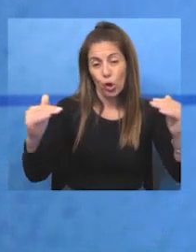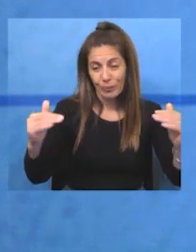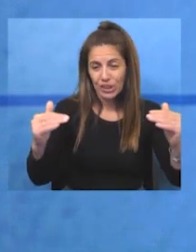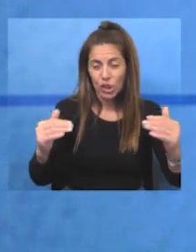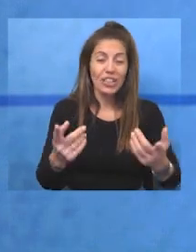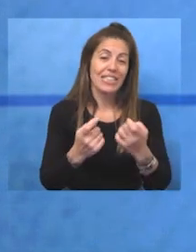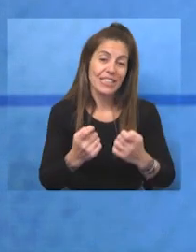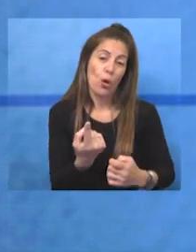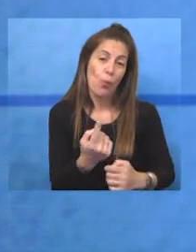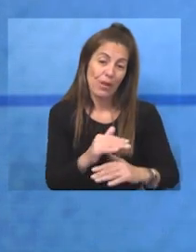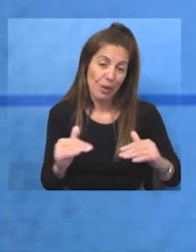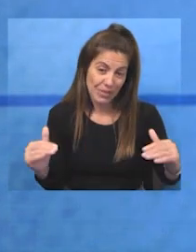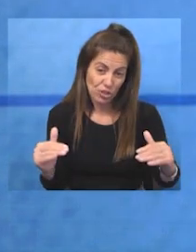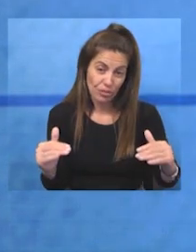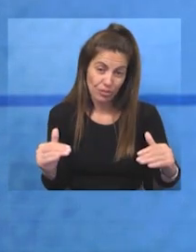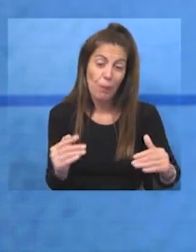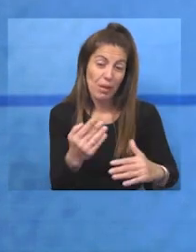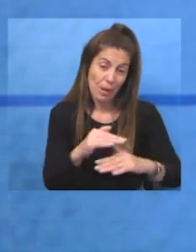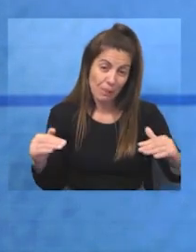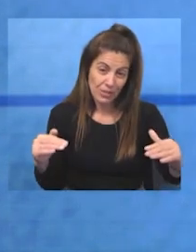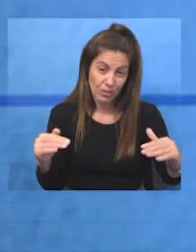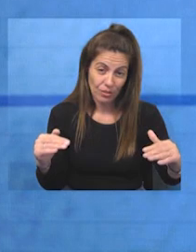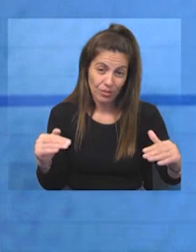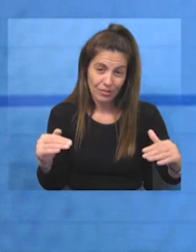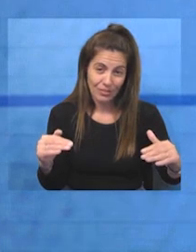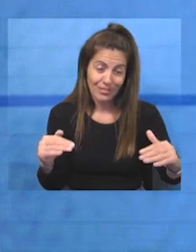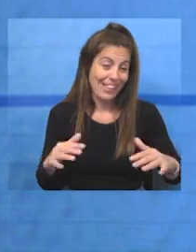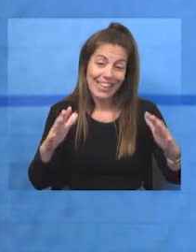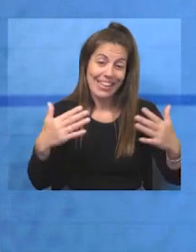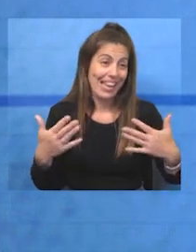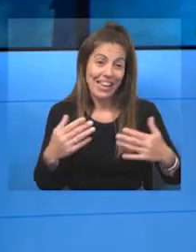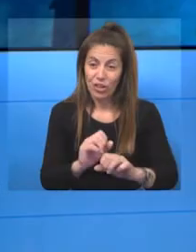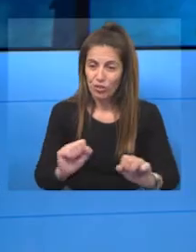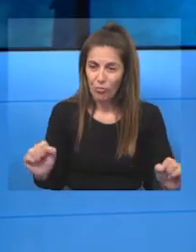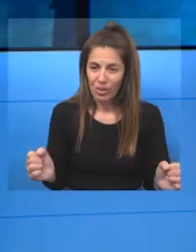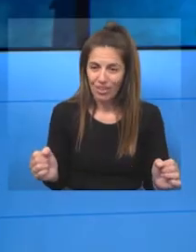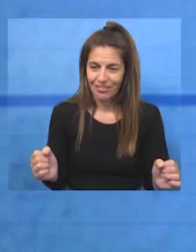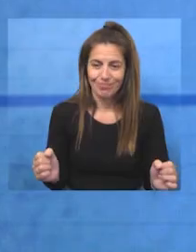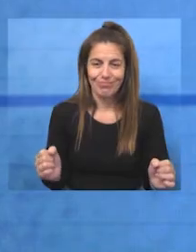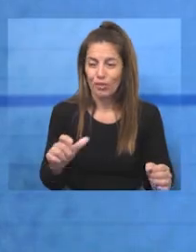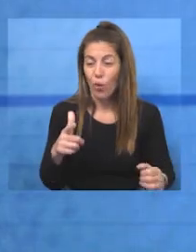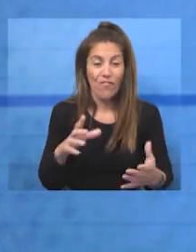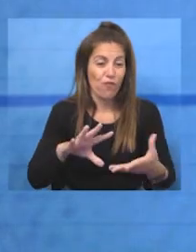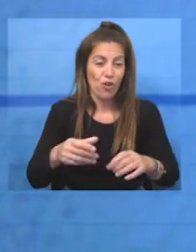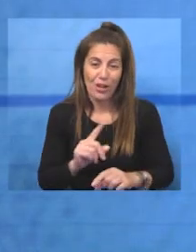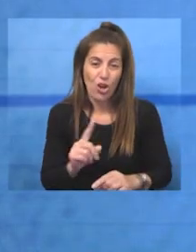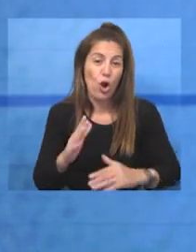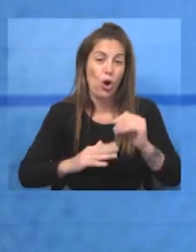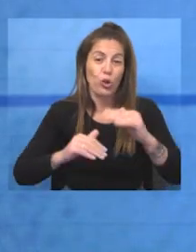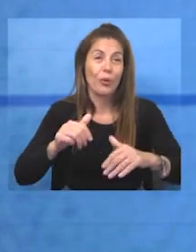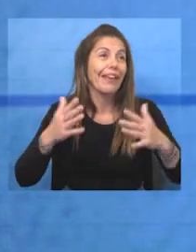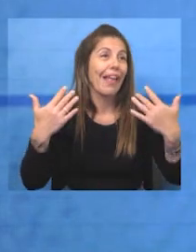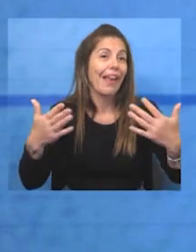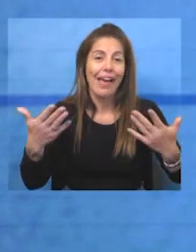transformación ha habido un primer piso de transformación si en el aire no se puede no Claro Obviamente que no no hay forma de construir en el